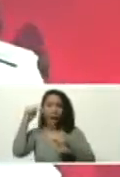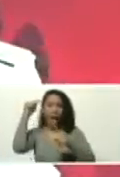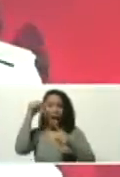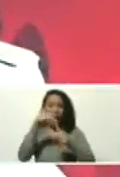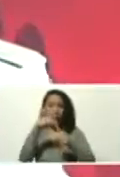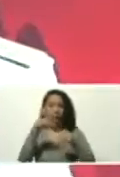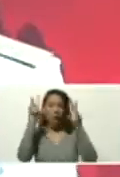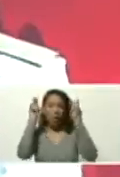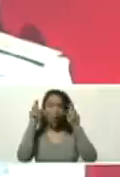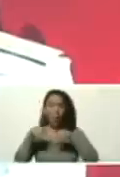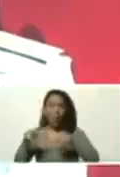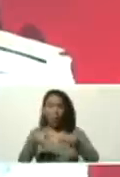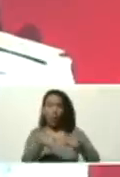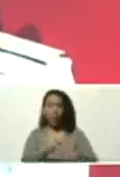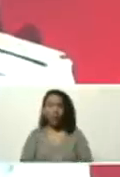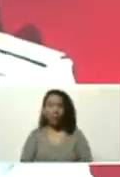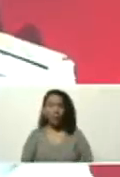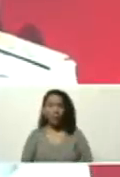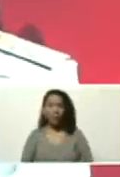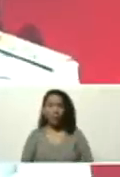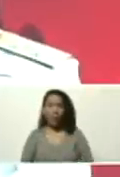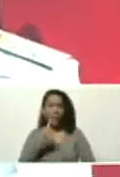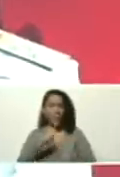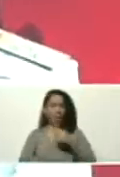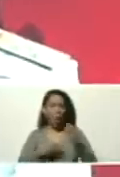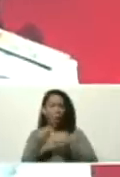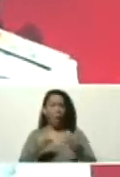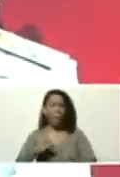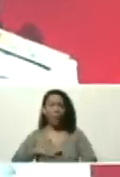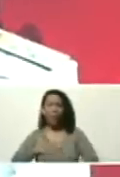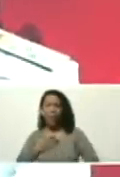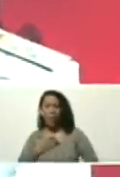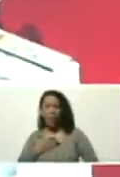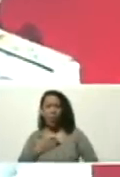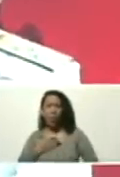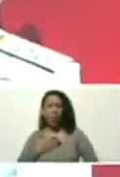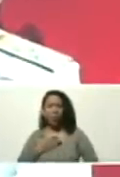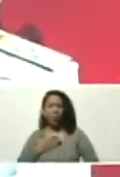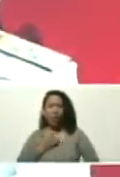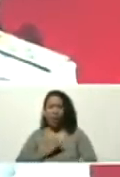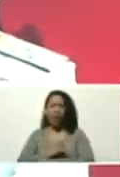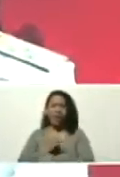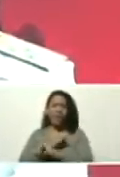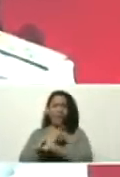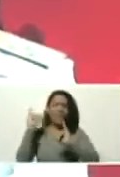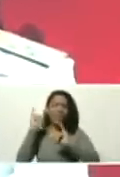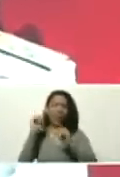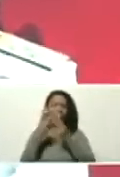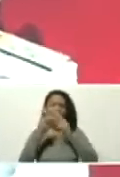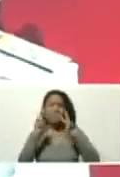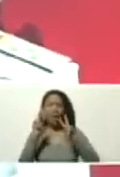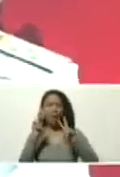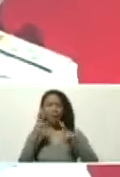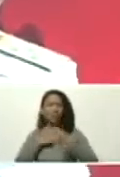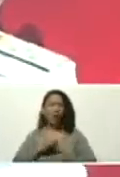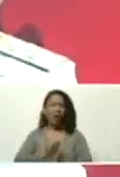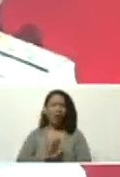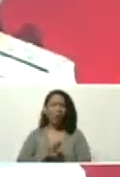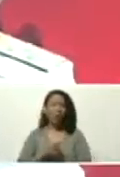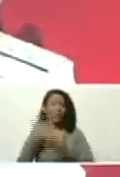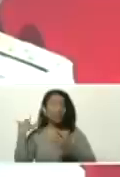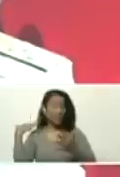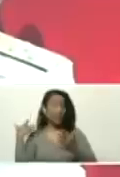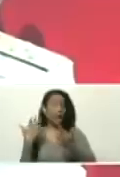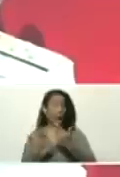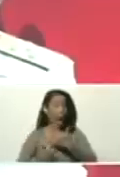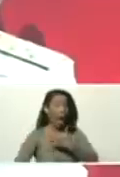nuevos destinos. Pero ¿cómo podríamos partir en paz y sin pena? Largos fueron los días